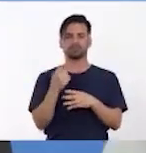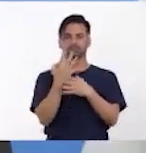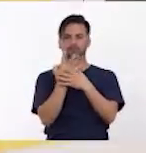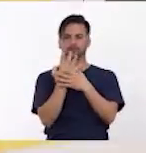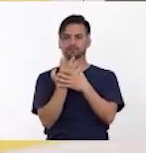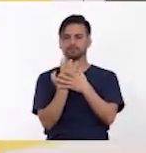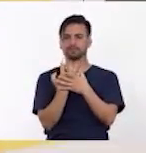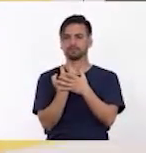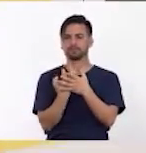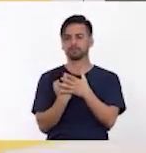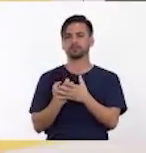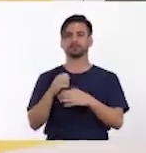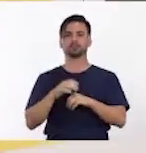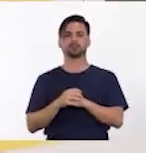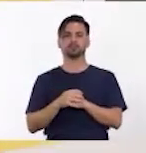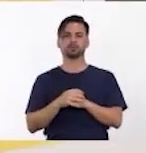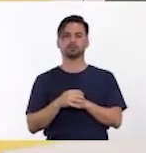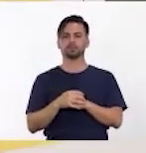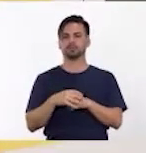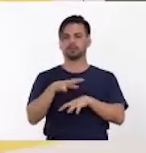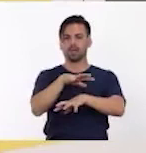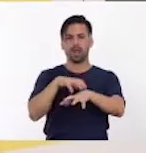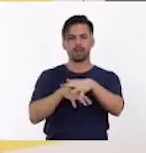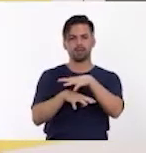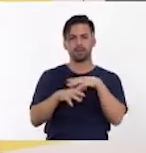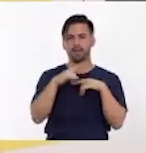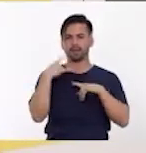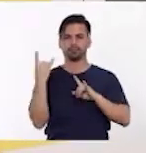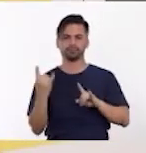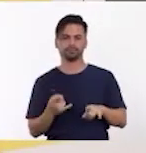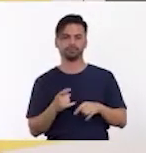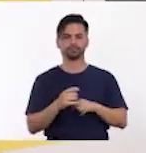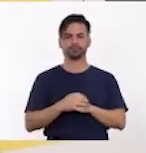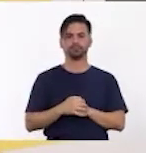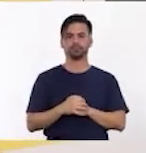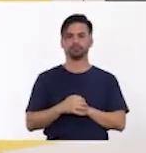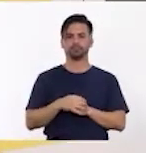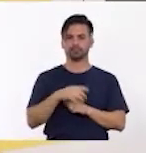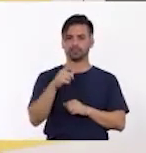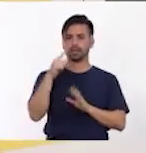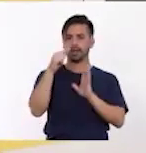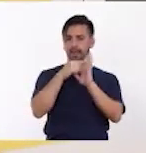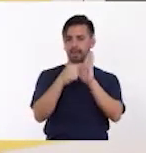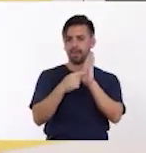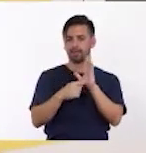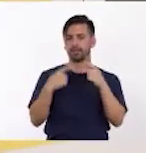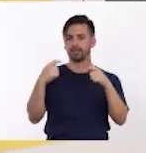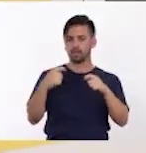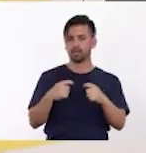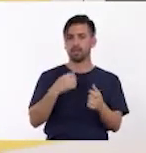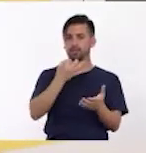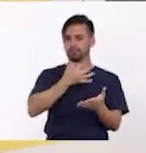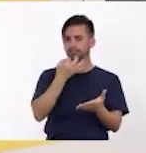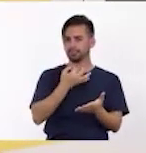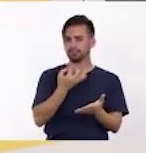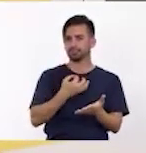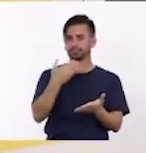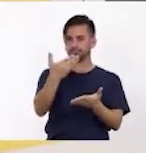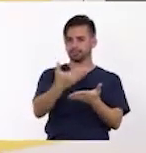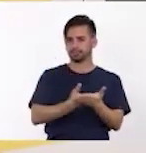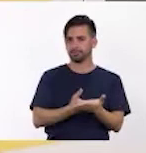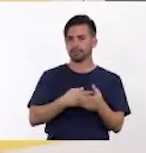elementos deben estar presentes en los trabajos prácticos integradores que hagan nuestros